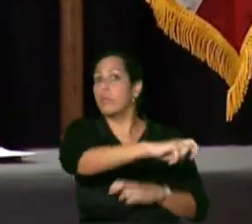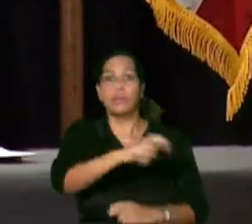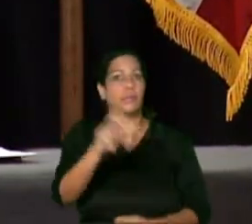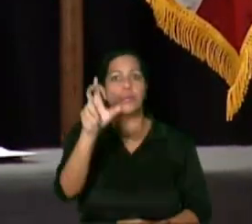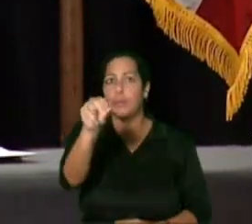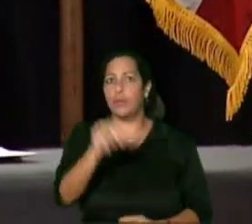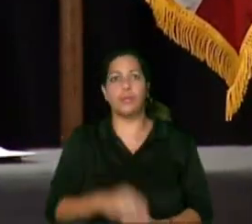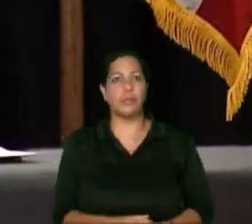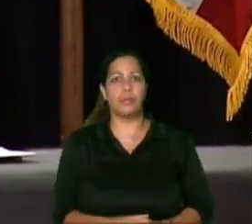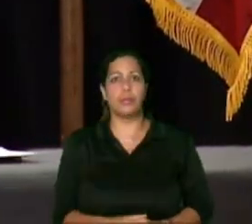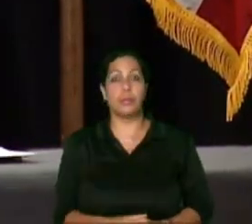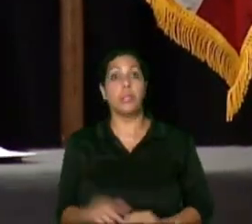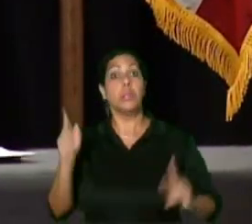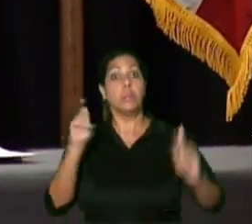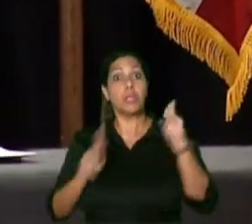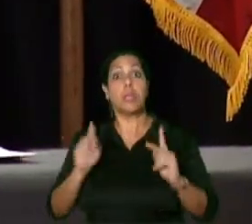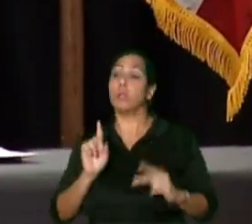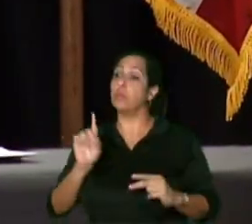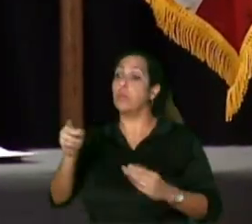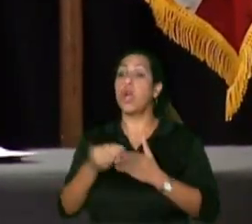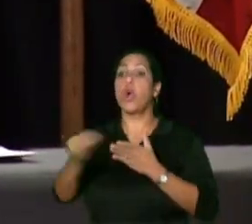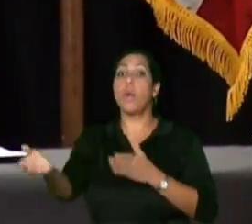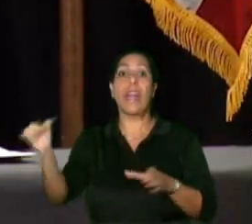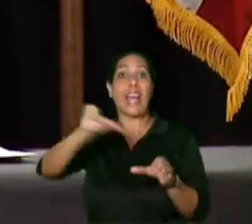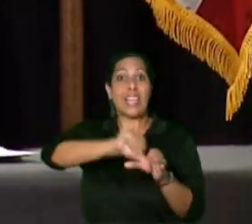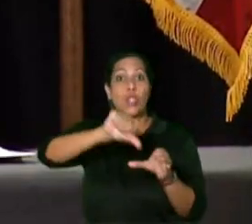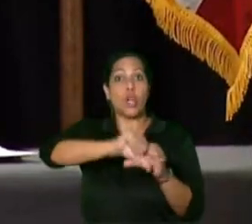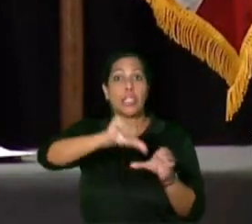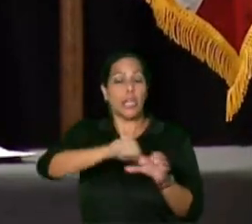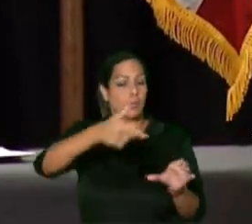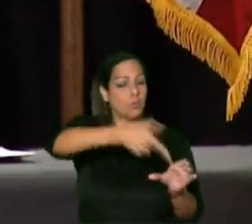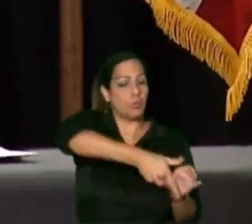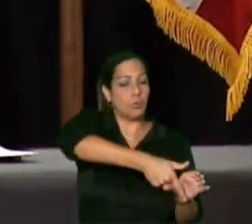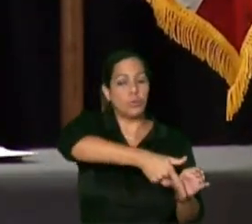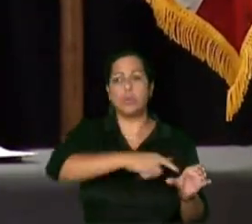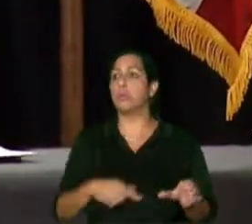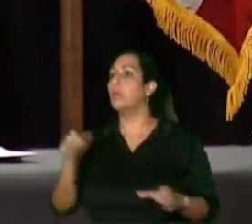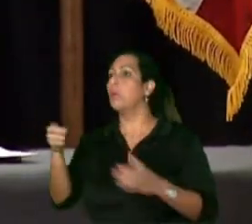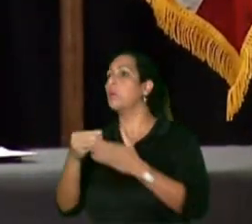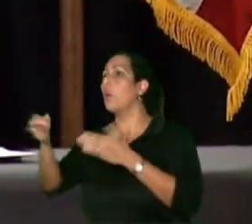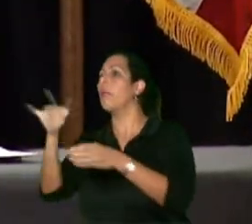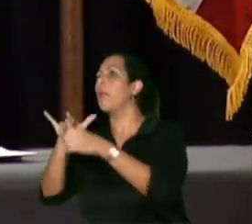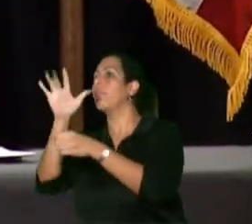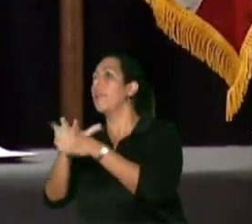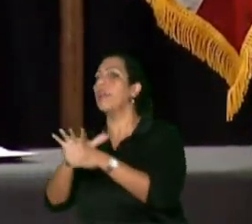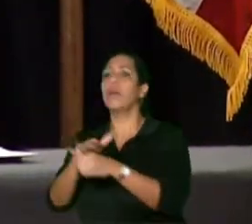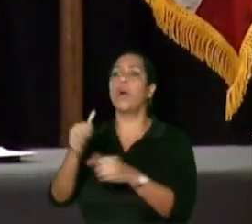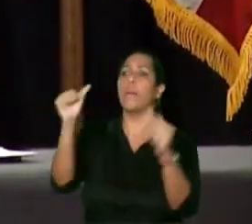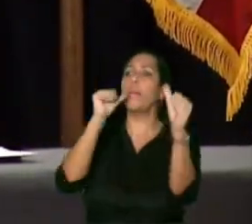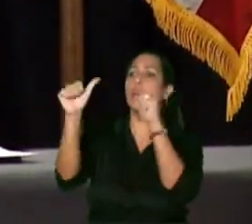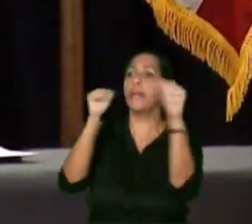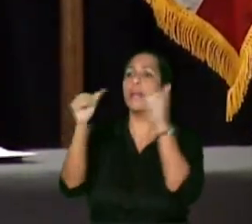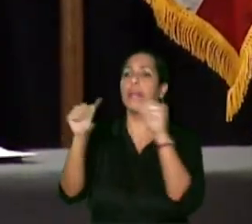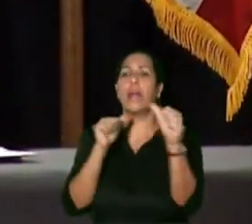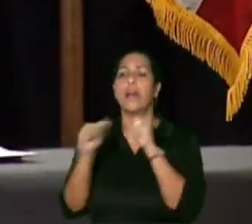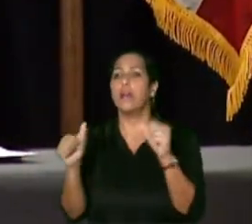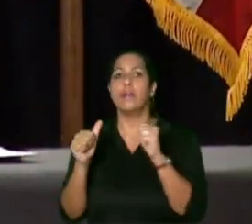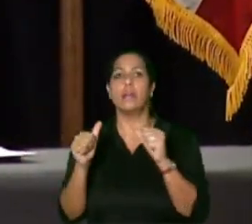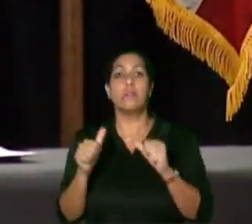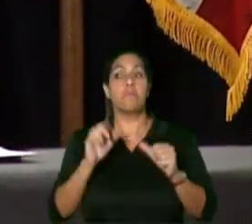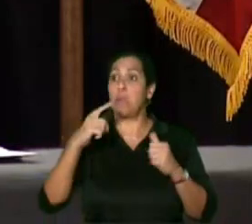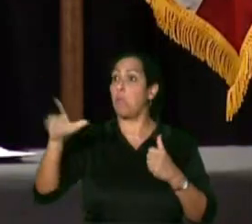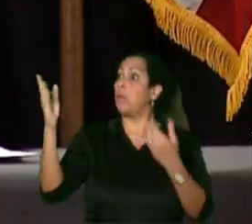de gasolina que van a comprar la gasolina y además compran también alimentos, refrescos o bebidas en el momento en que se